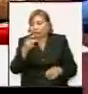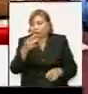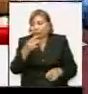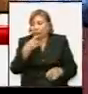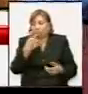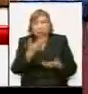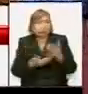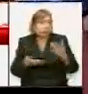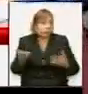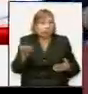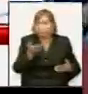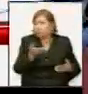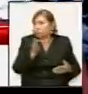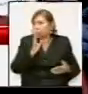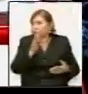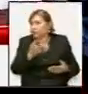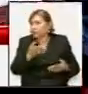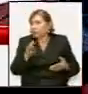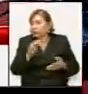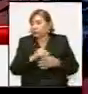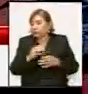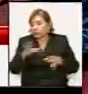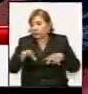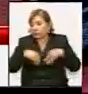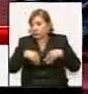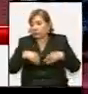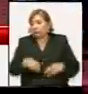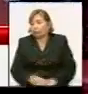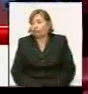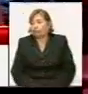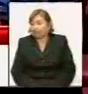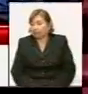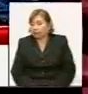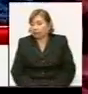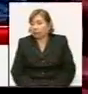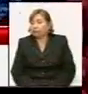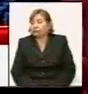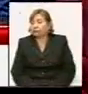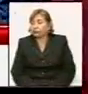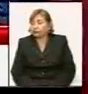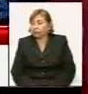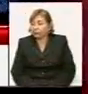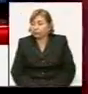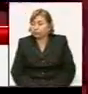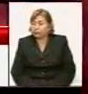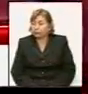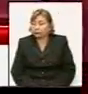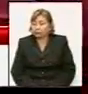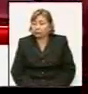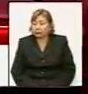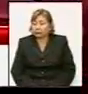Si es que algún congresista tiene alguna observación, si no, se dan por aprobadas. Bien, se han dado por aprobadas por unanimidad.